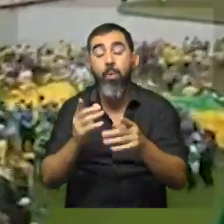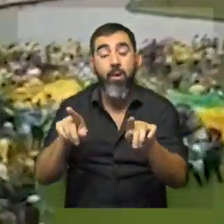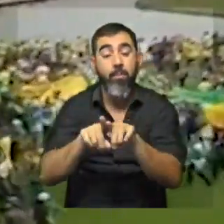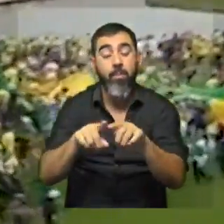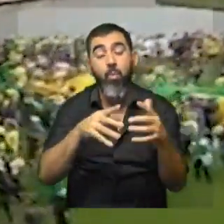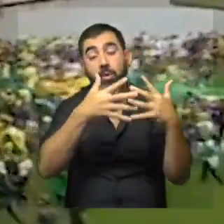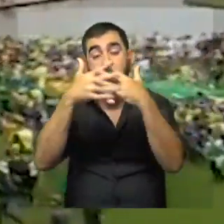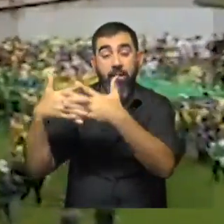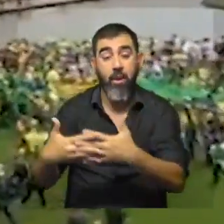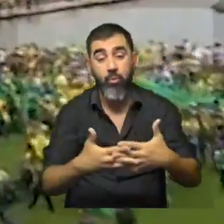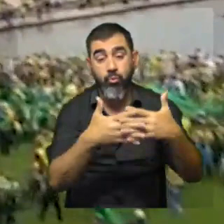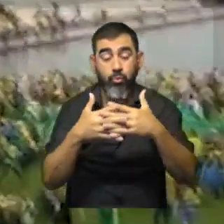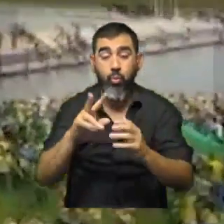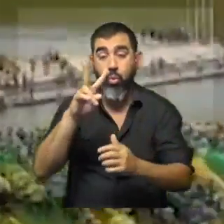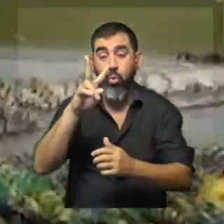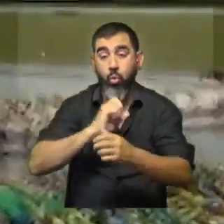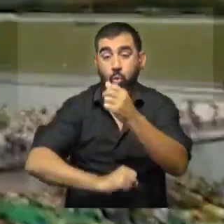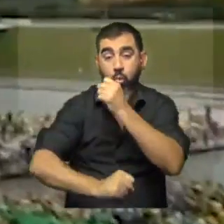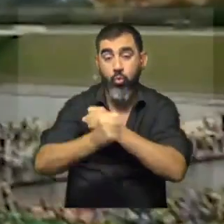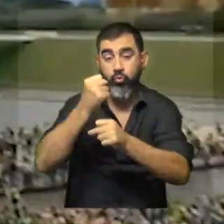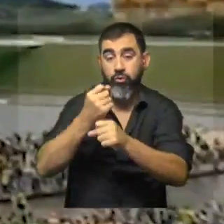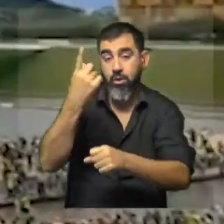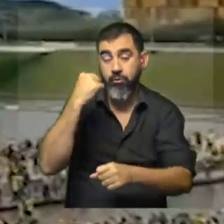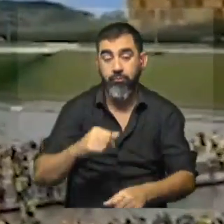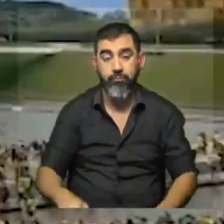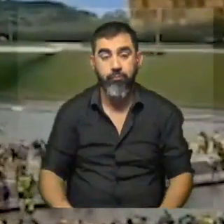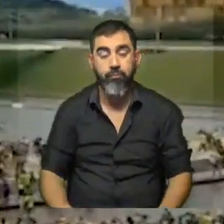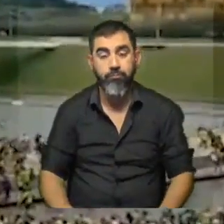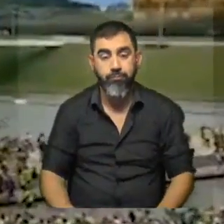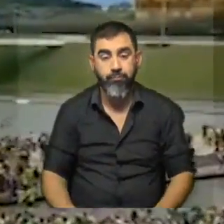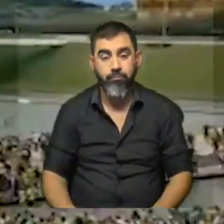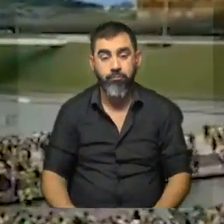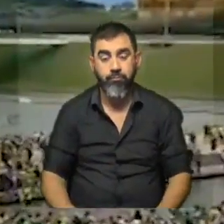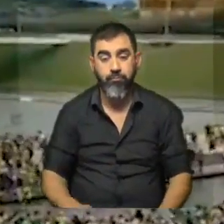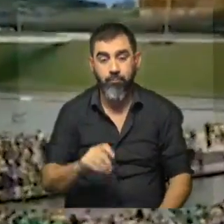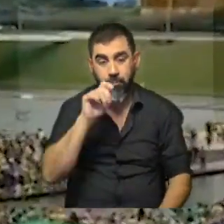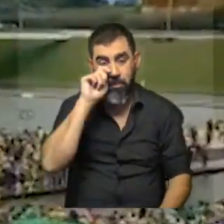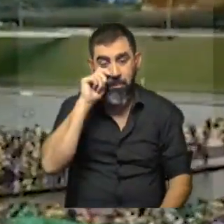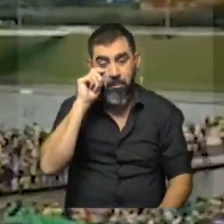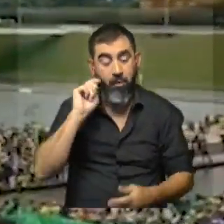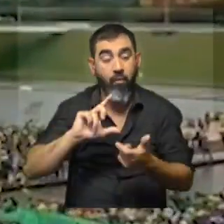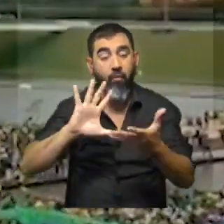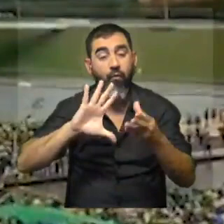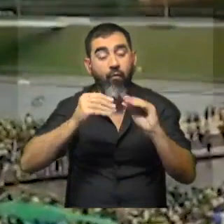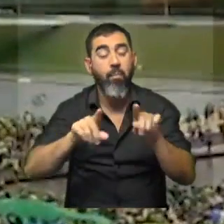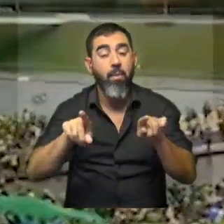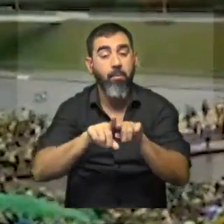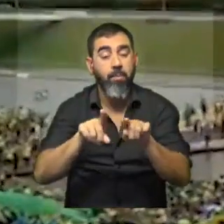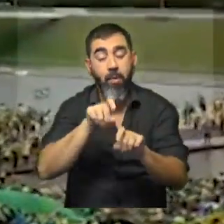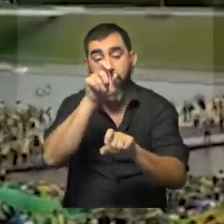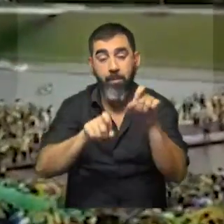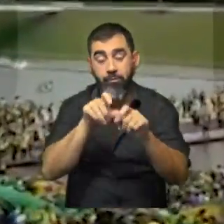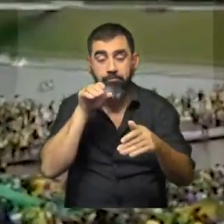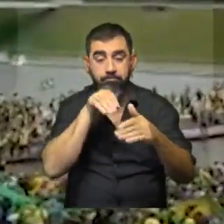en el Capitolio en Estados Unidos. Mismas características, porque bueno, fue una turba de gente que